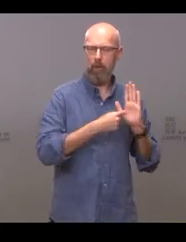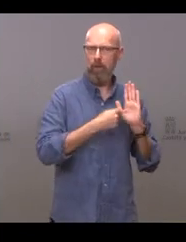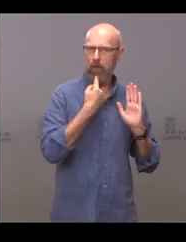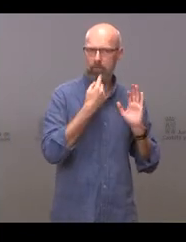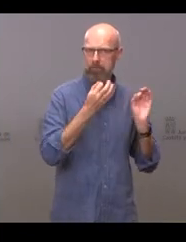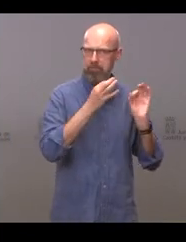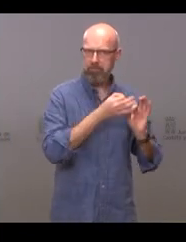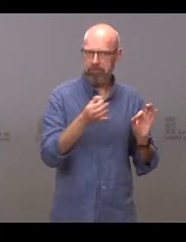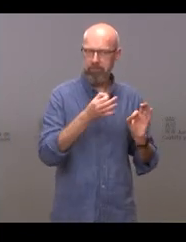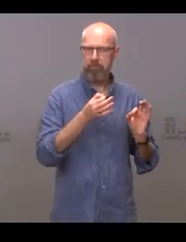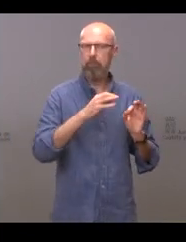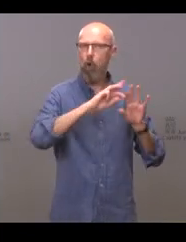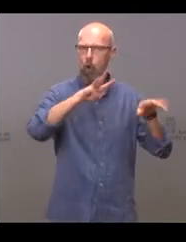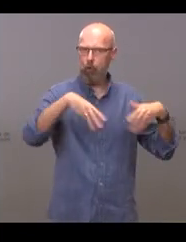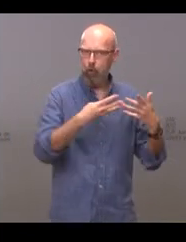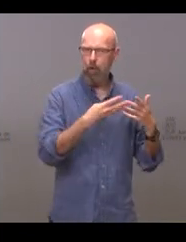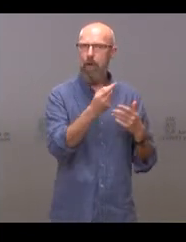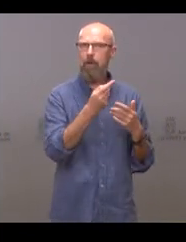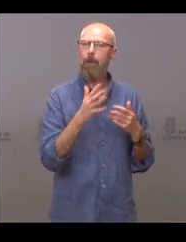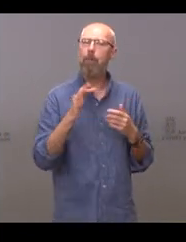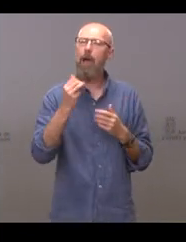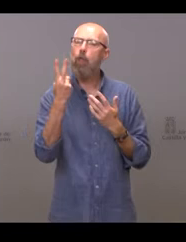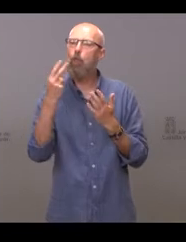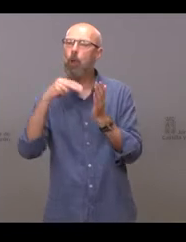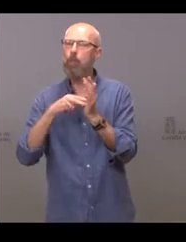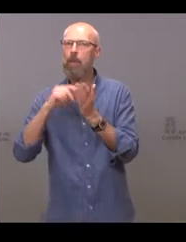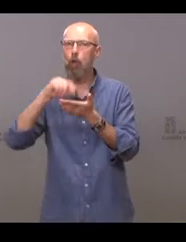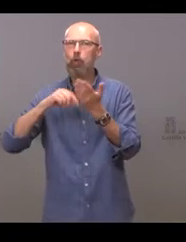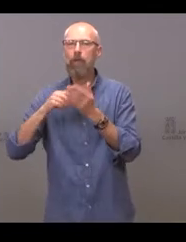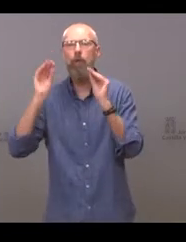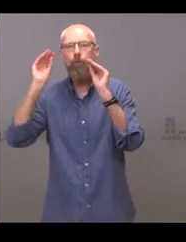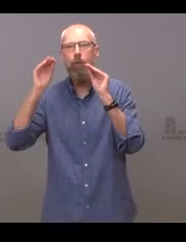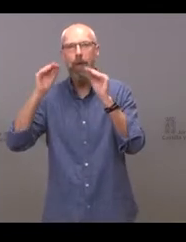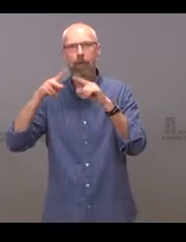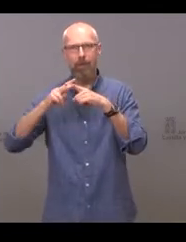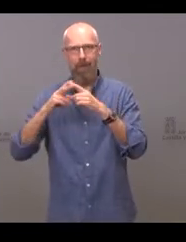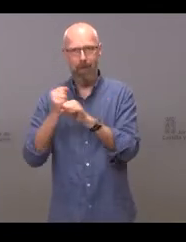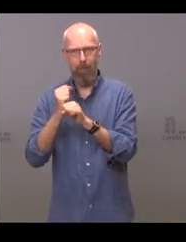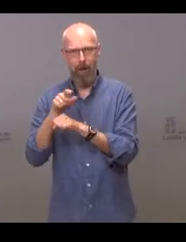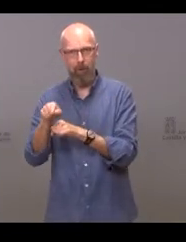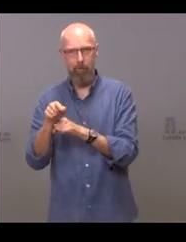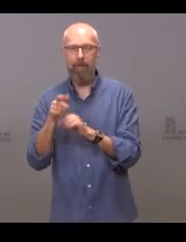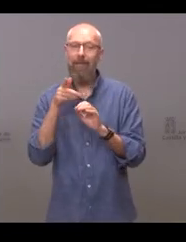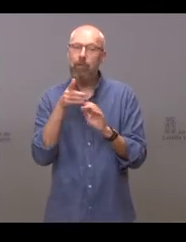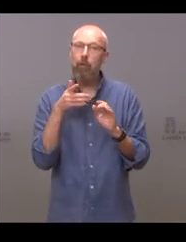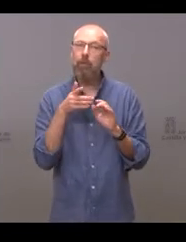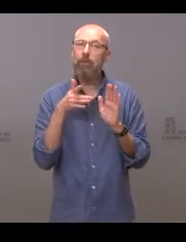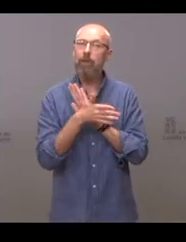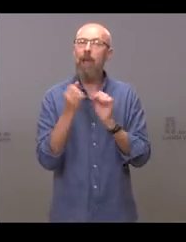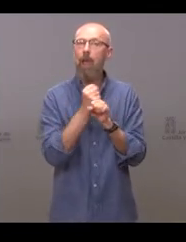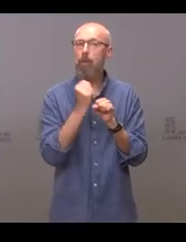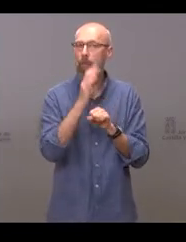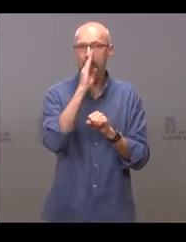los unos dos mil contratos de formación para los talleres de empleo nos parece que son empleos directos que en un momento de